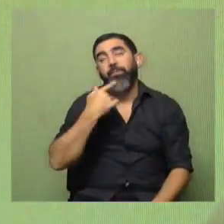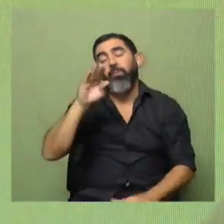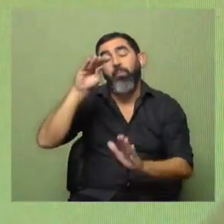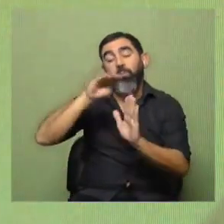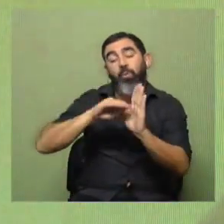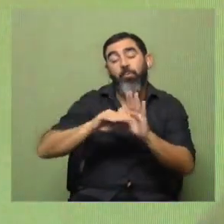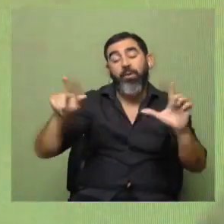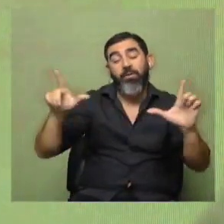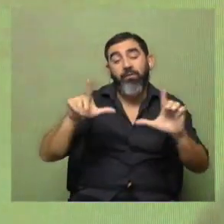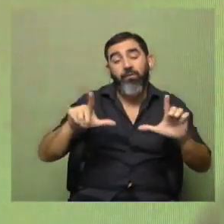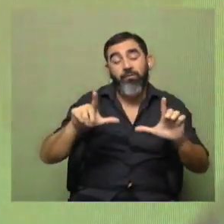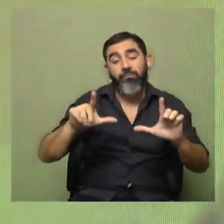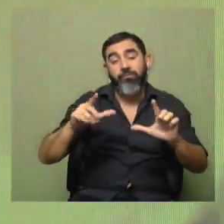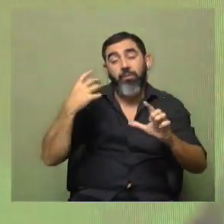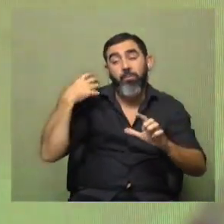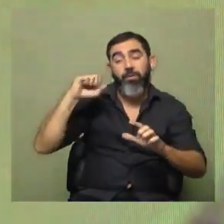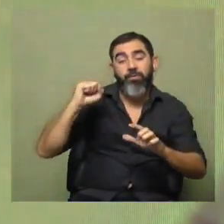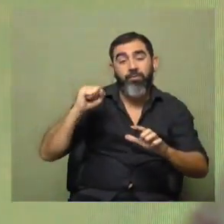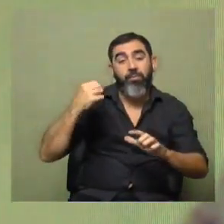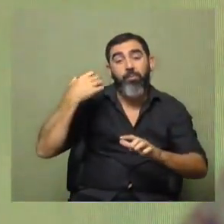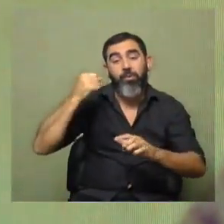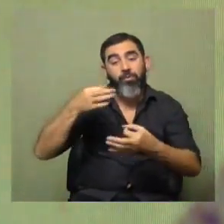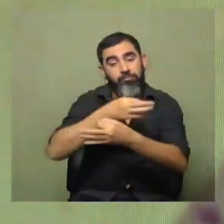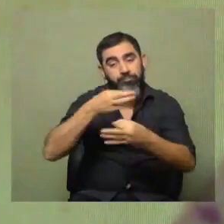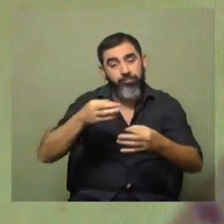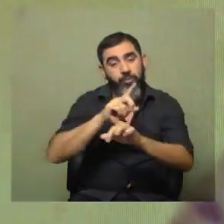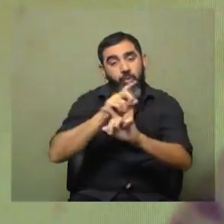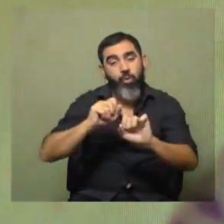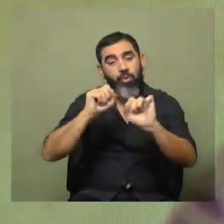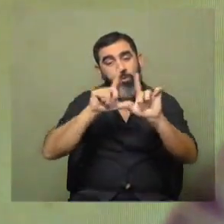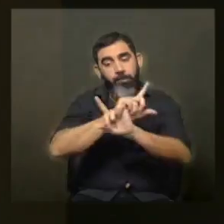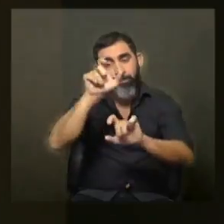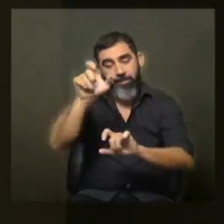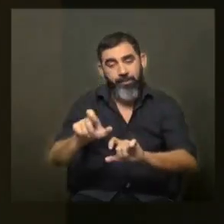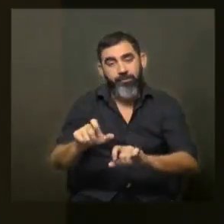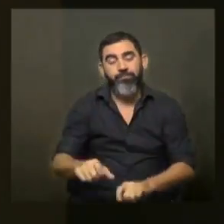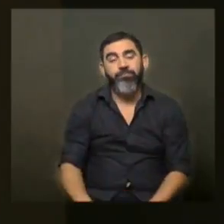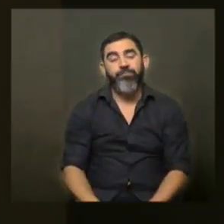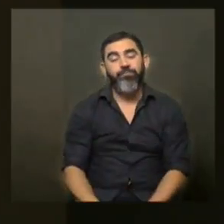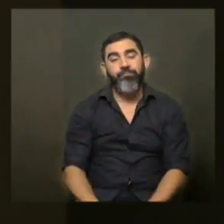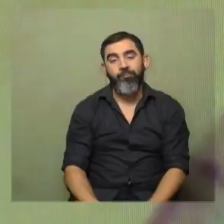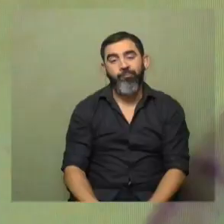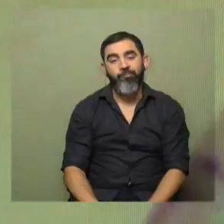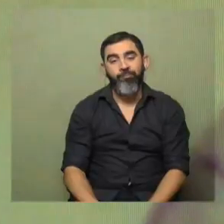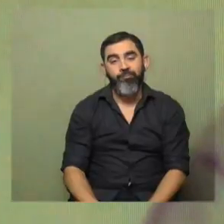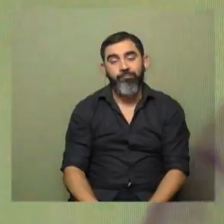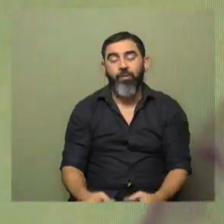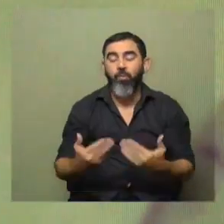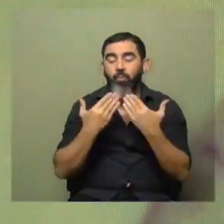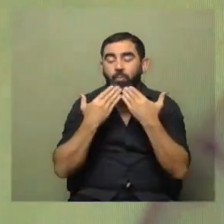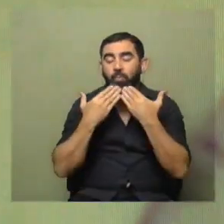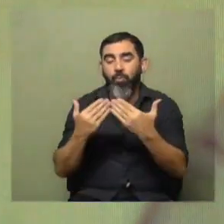de televisión de Cazadores de Mitos, diríamos mito correcto, no despierte a una persona No despierte a un sonámbula. sonámbulo, exactamente. Muy bien, bueno, muchas